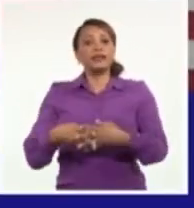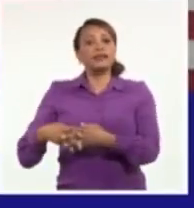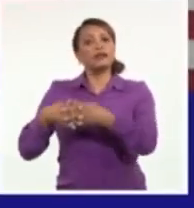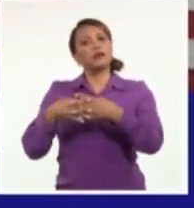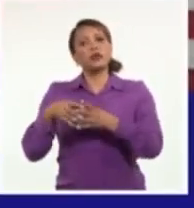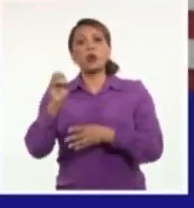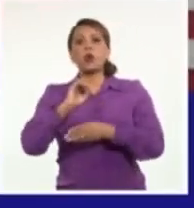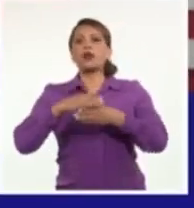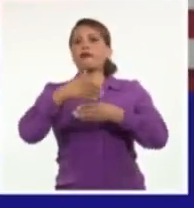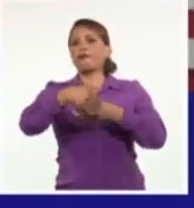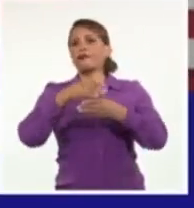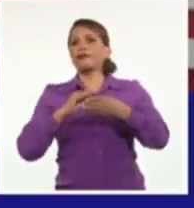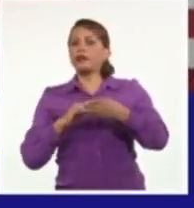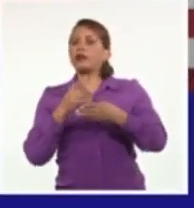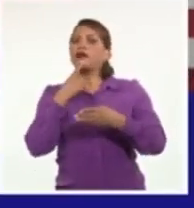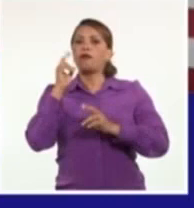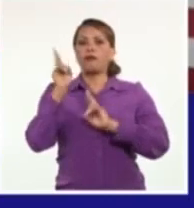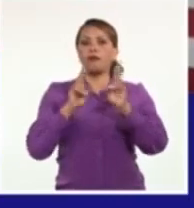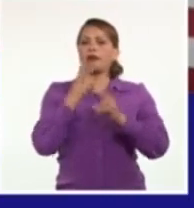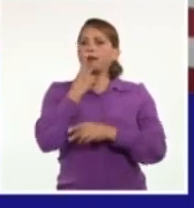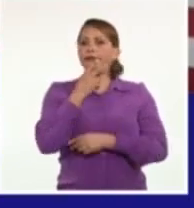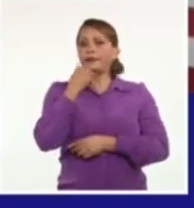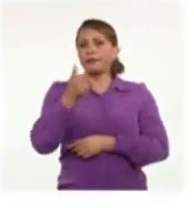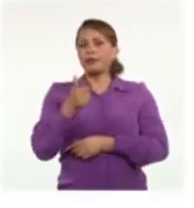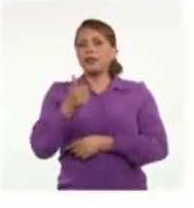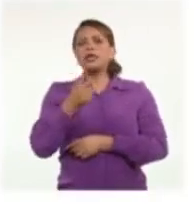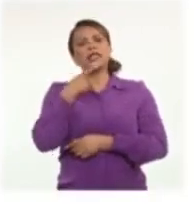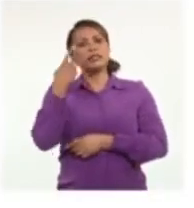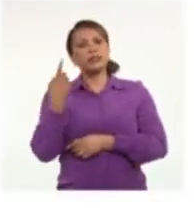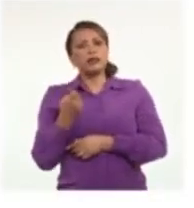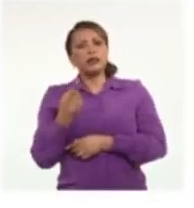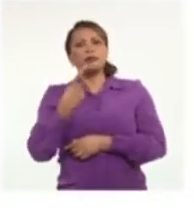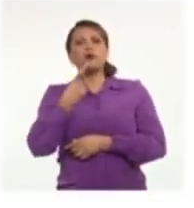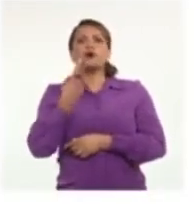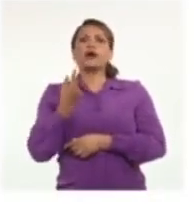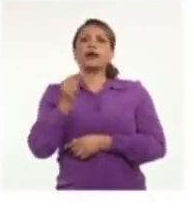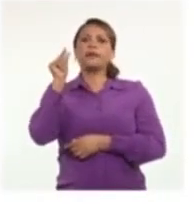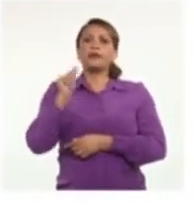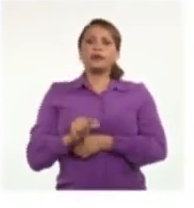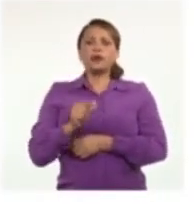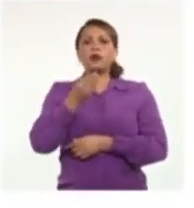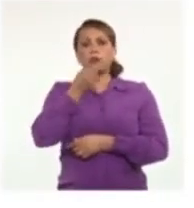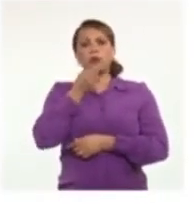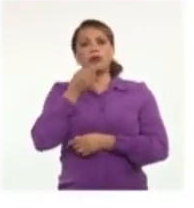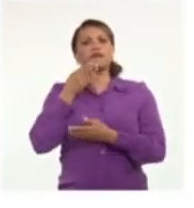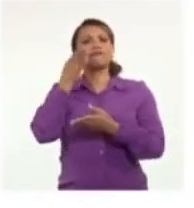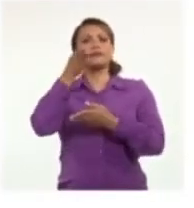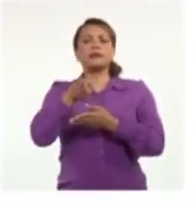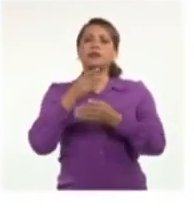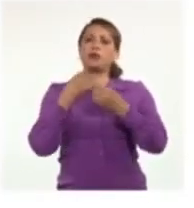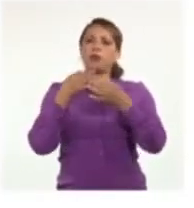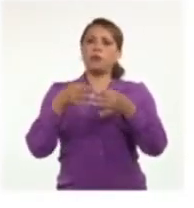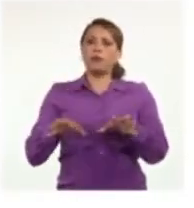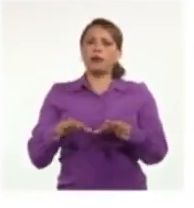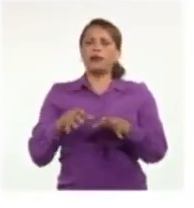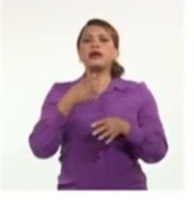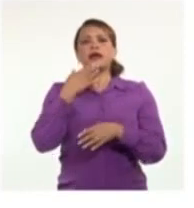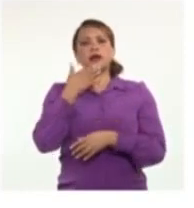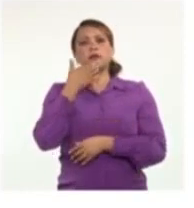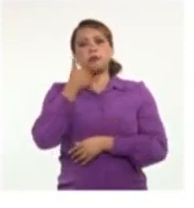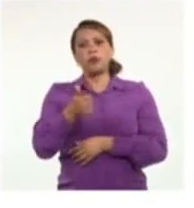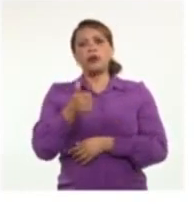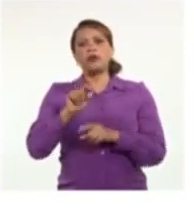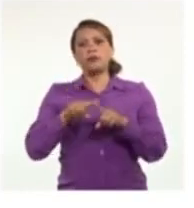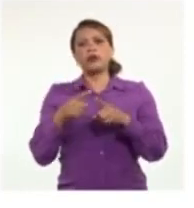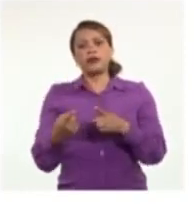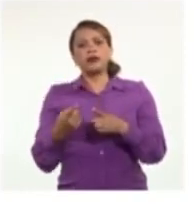a su frontera. Una relación migratoria normal que facilite todo tipo de viajes entre ambos países contribuirá a